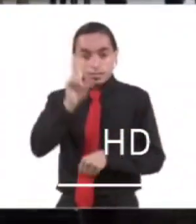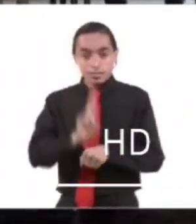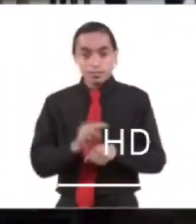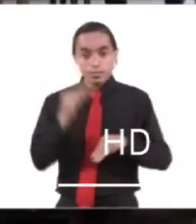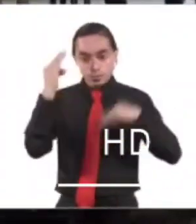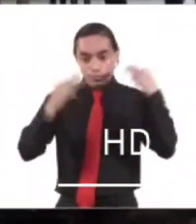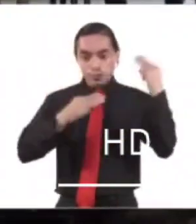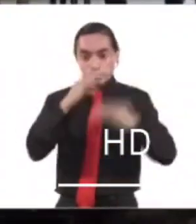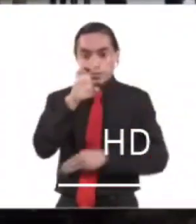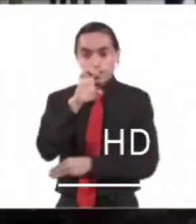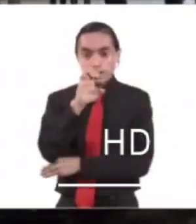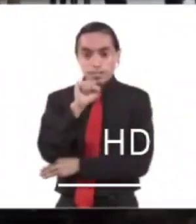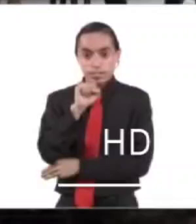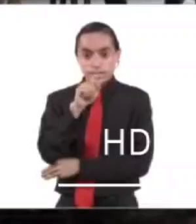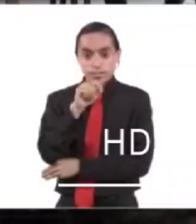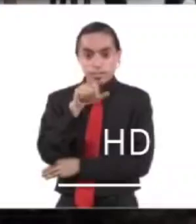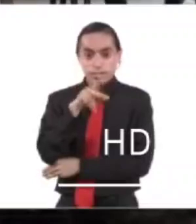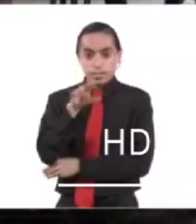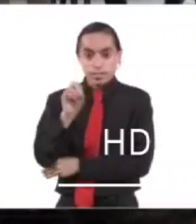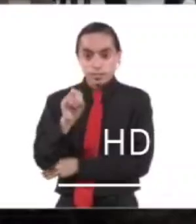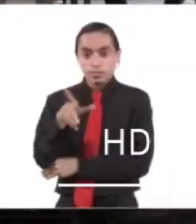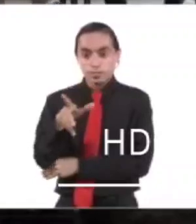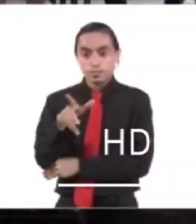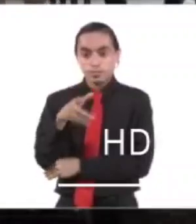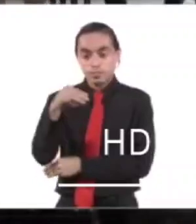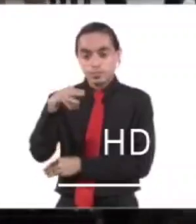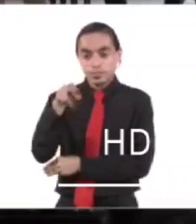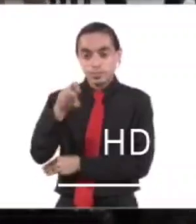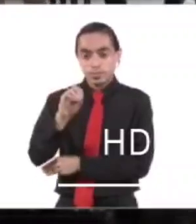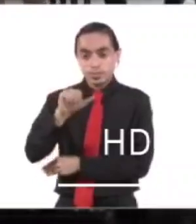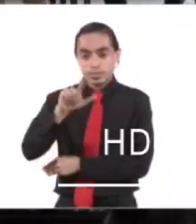Museo del Estanquillo, maestro Alejandro Brito.